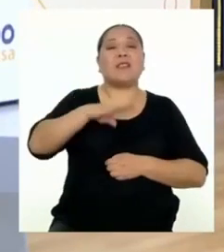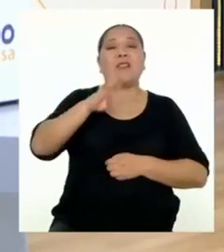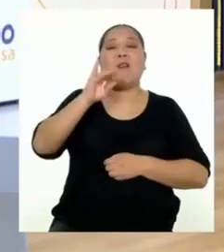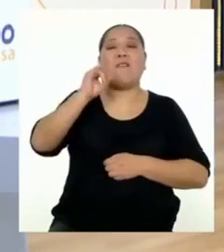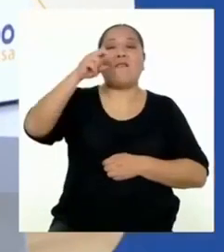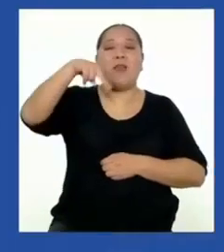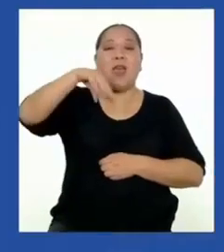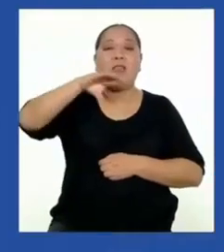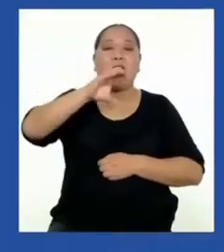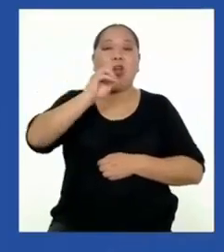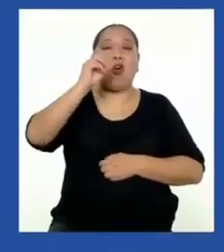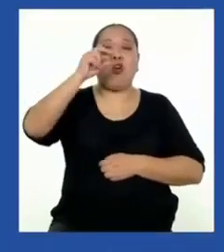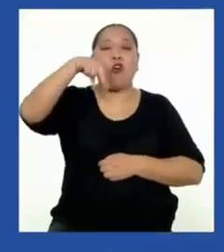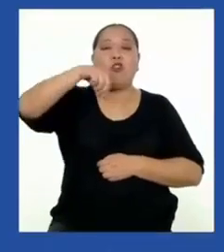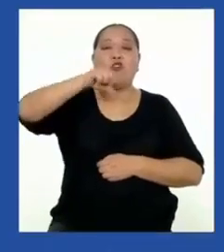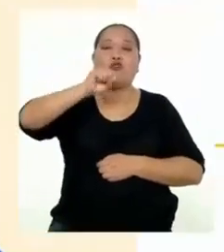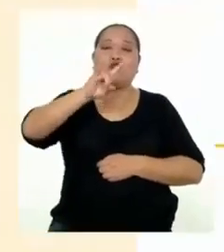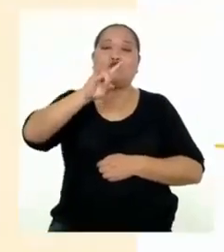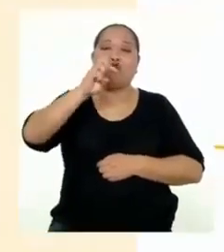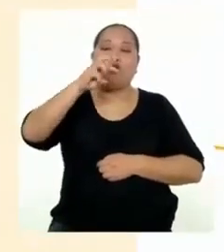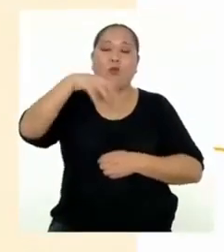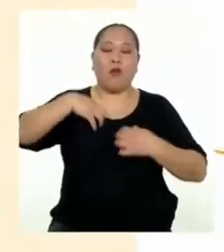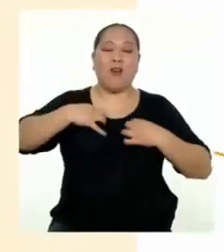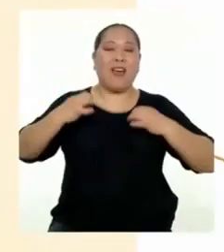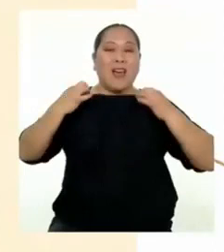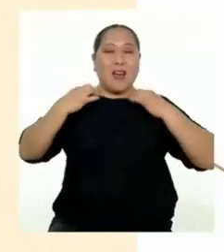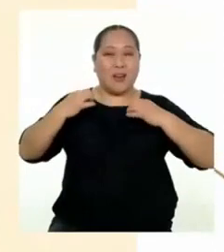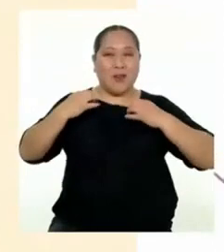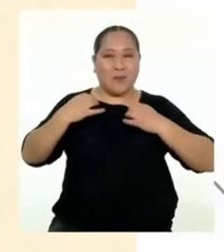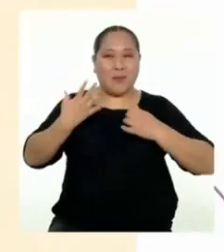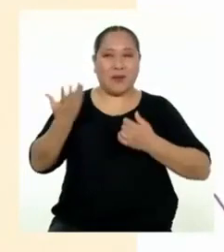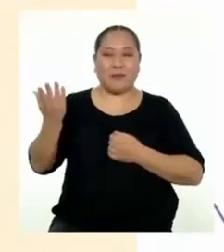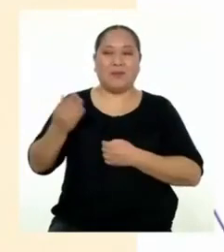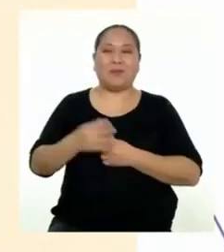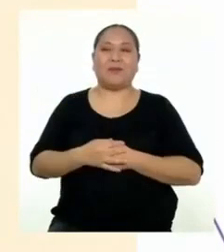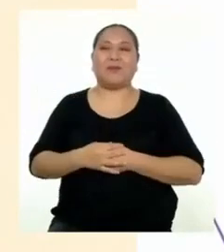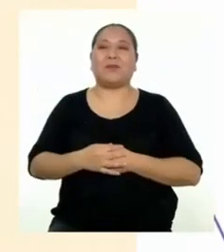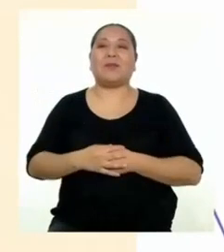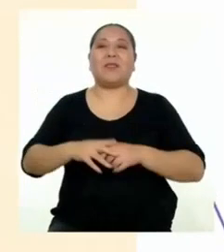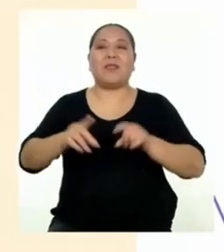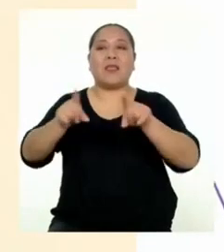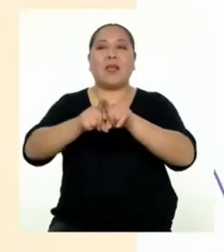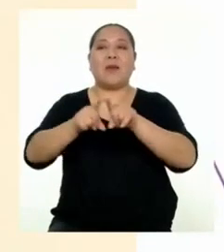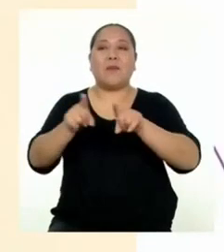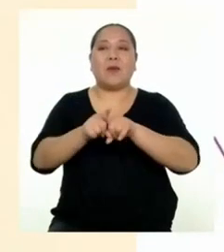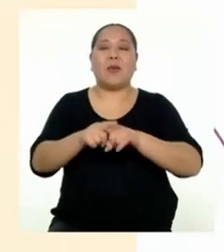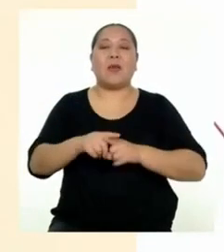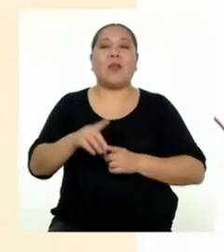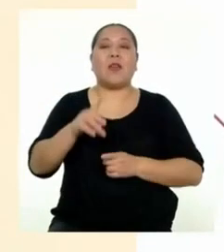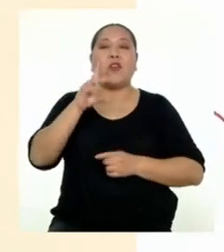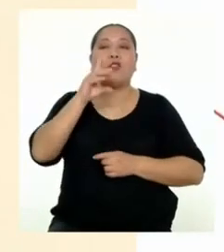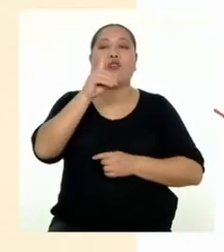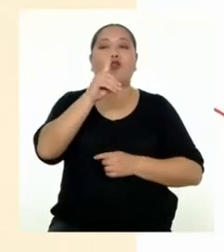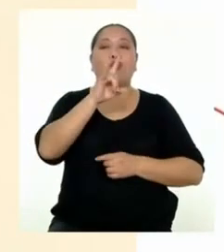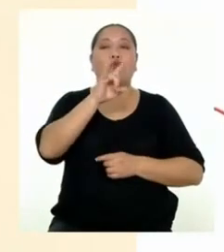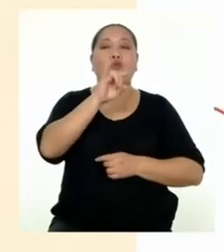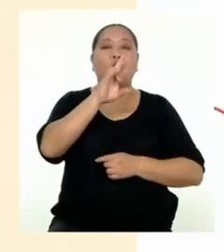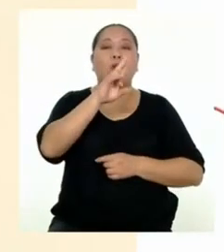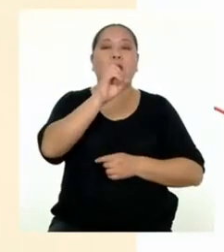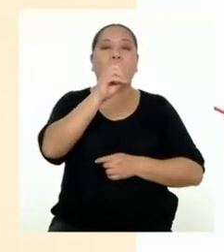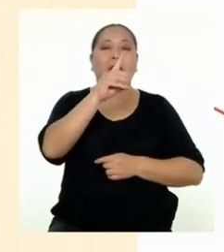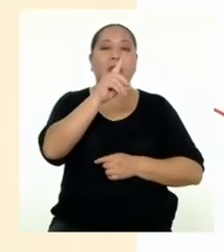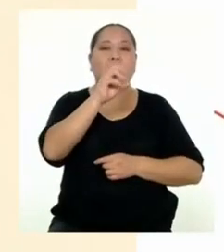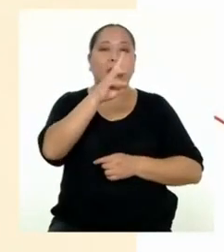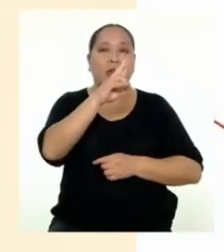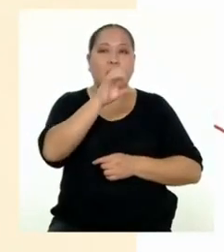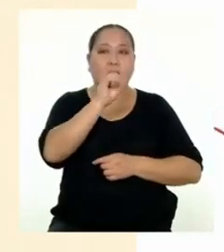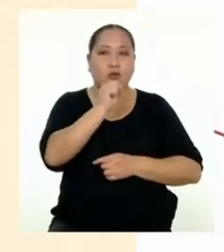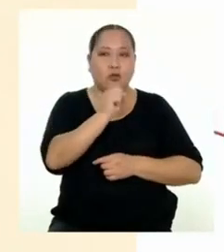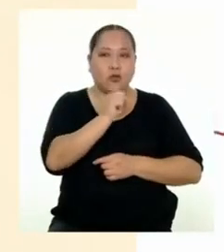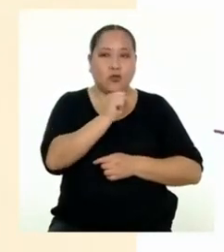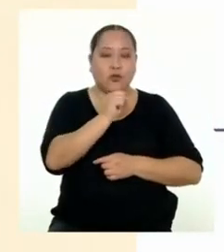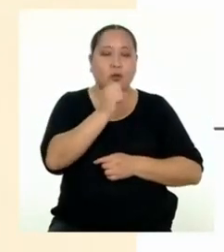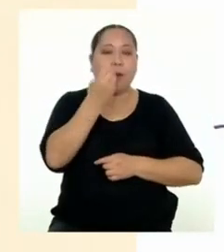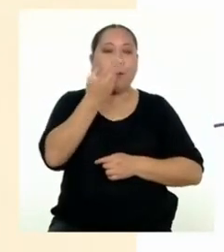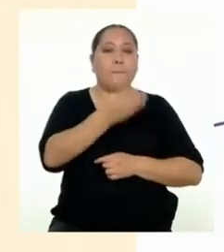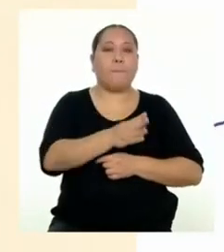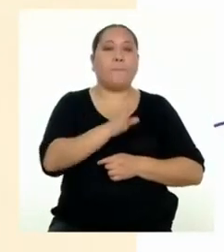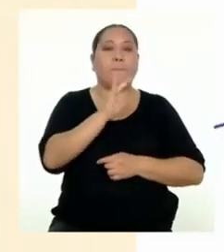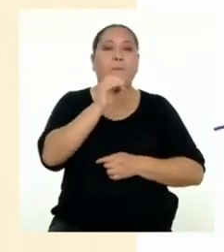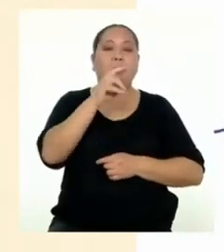bonitas poleras que hace. Buen ejemplo. Asimismo, por su durabilidad, los bienes se clasifican